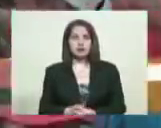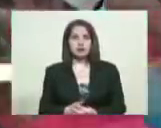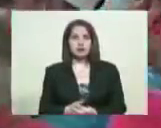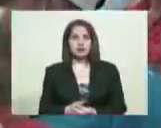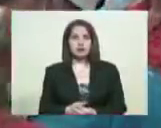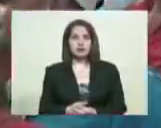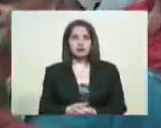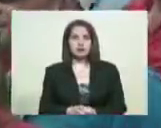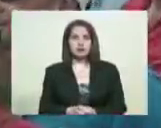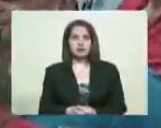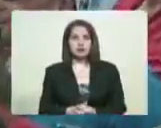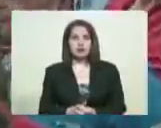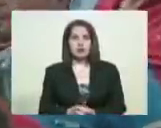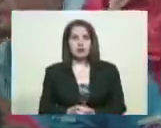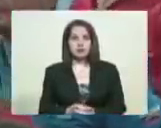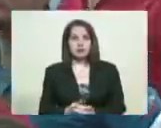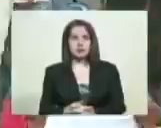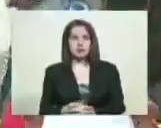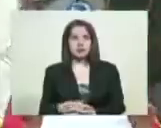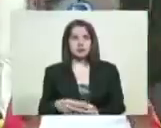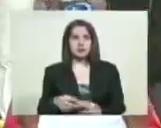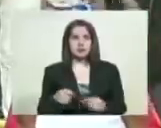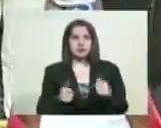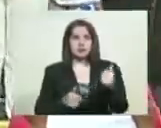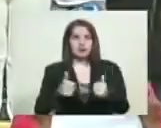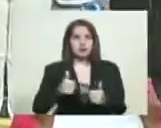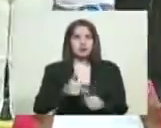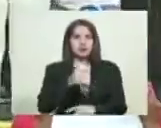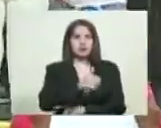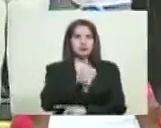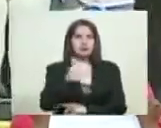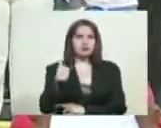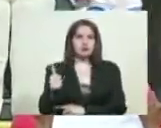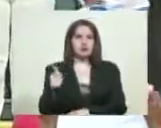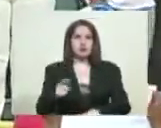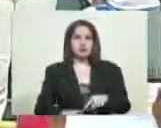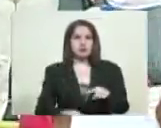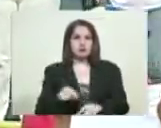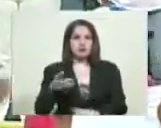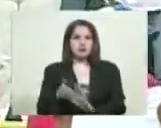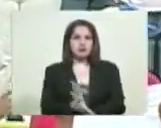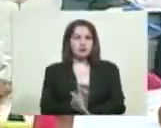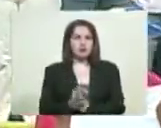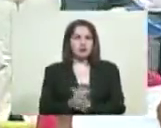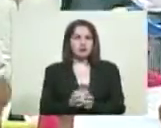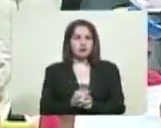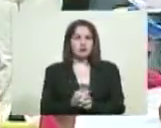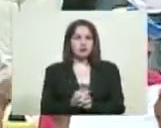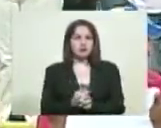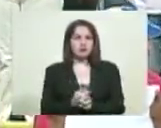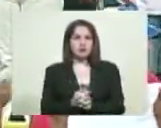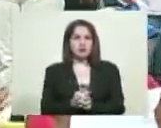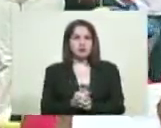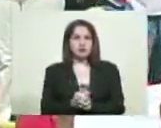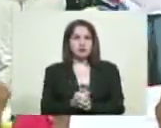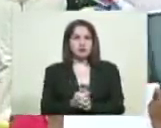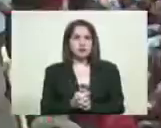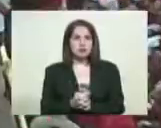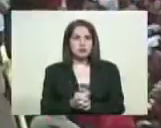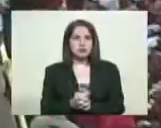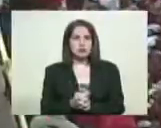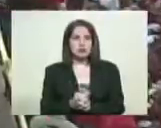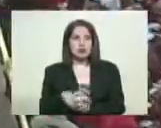Aquí están los candidatos y candidatas del Gran Polo Patriótico al Consejo Legislativo del